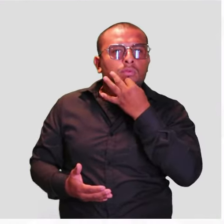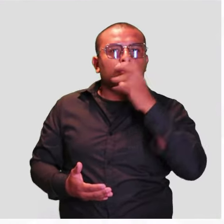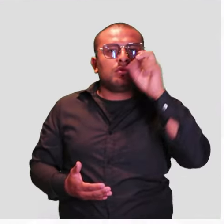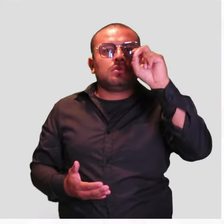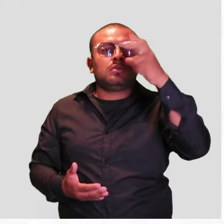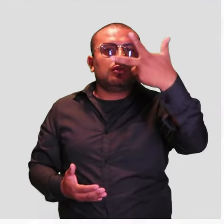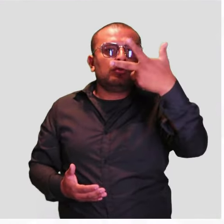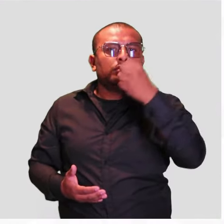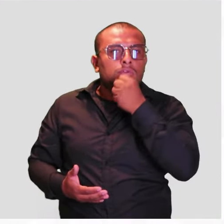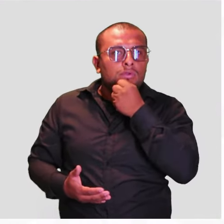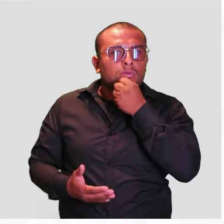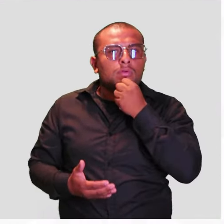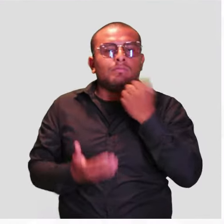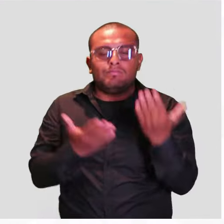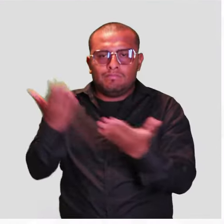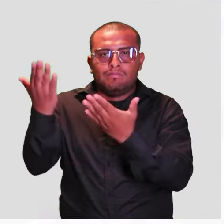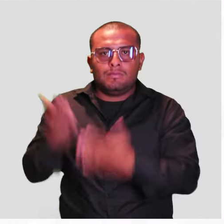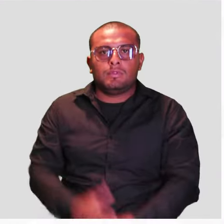1:31. Adelante, candidata.